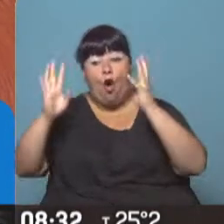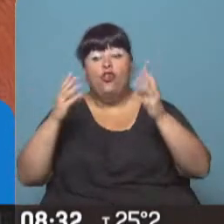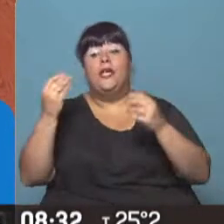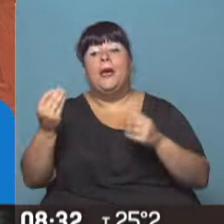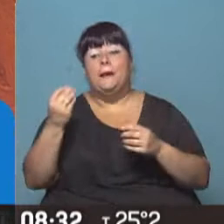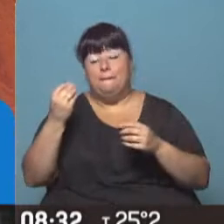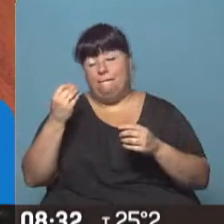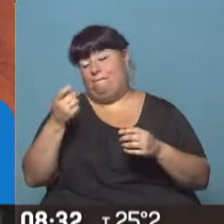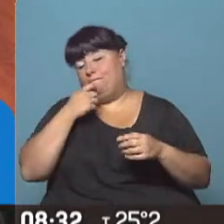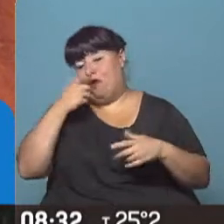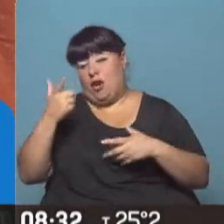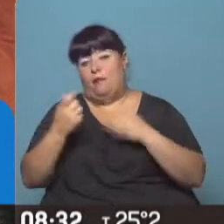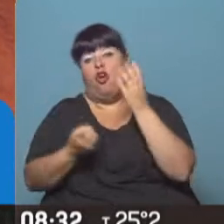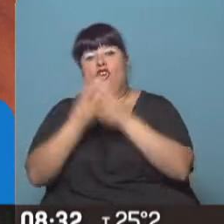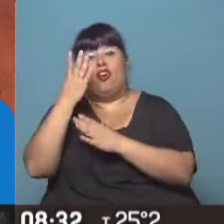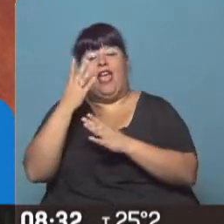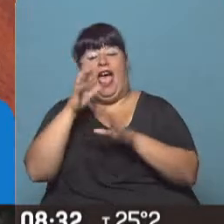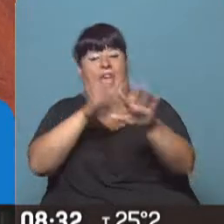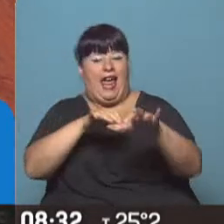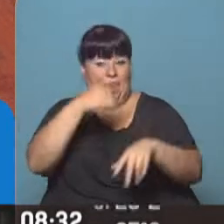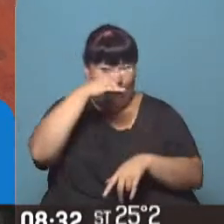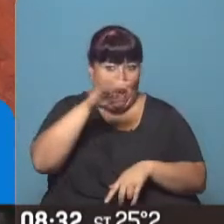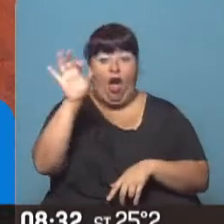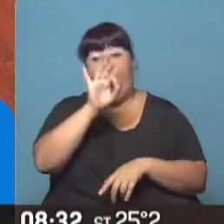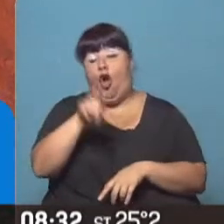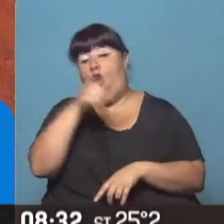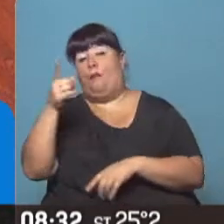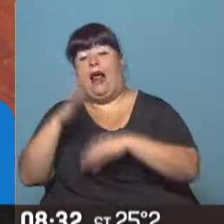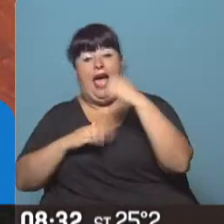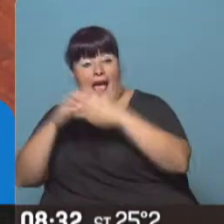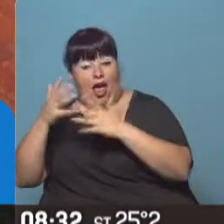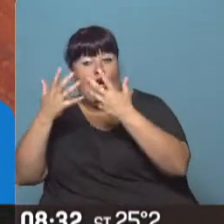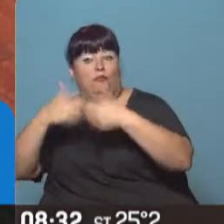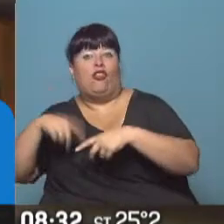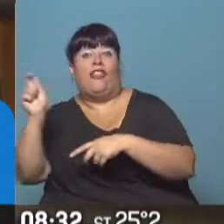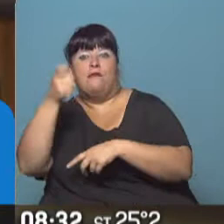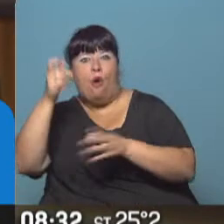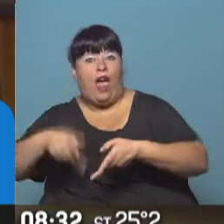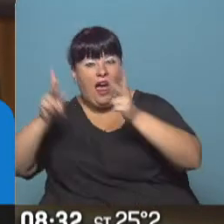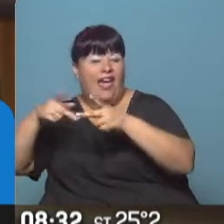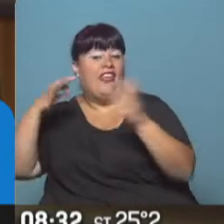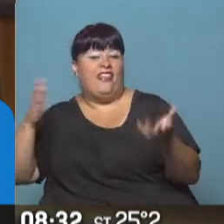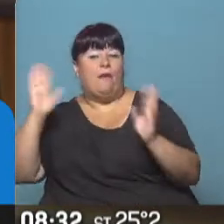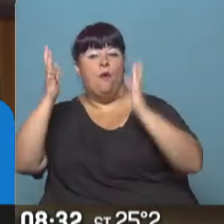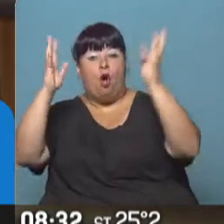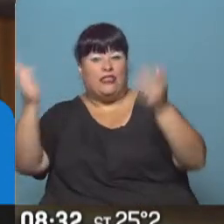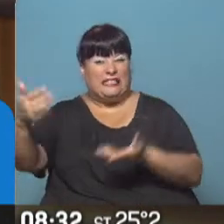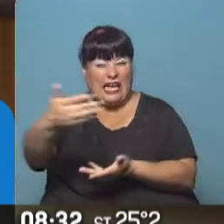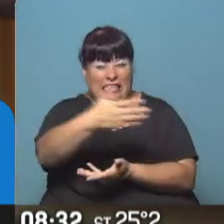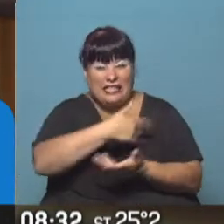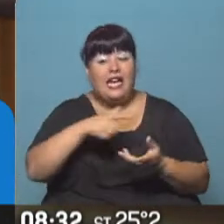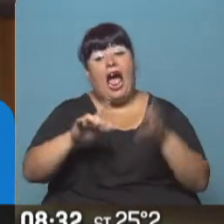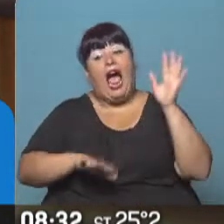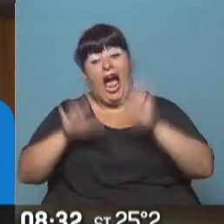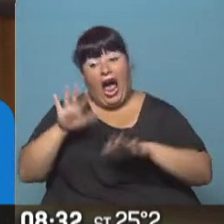tanto desarrollar las actividades agrícolas ganaderas como para el desarrollo de proyectos inmobiliarios se necesita desmontar y una de las formas